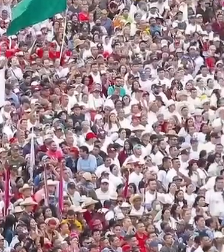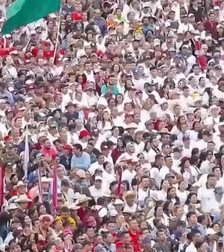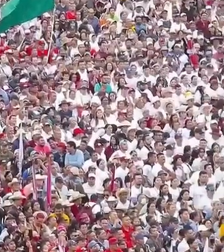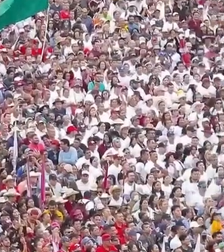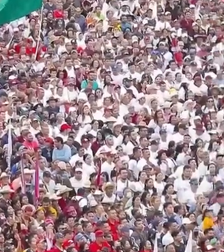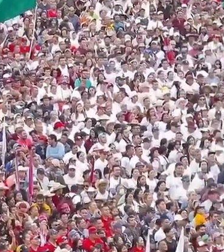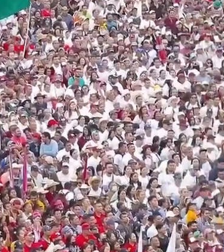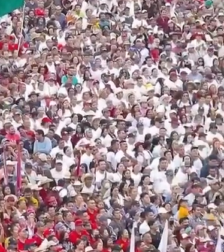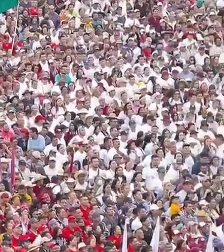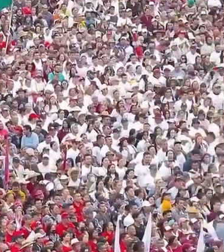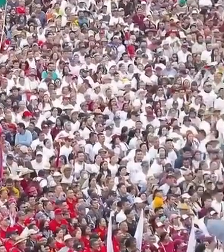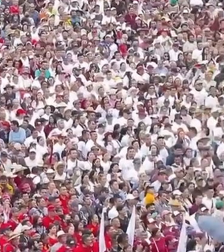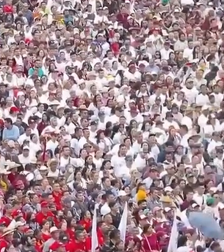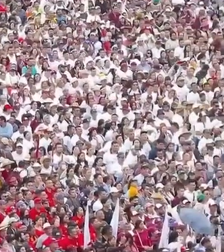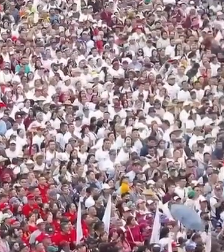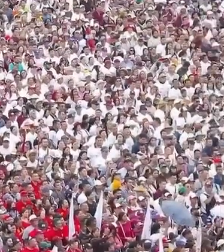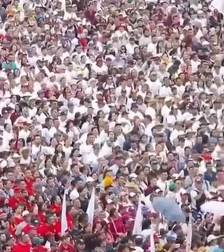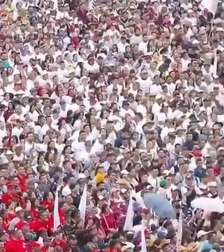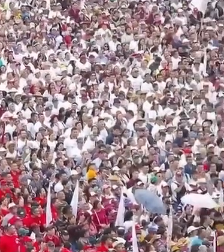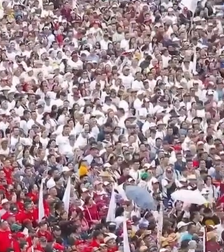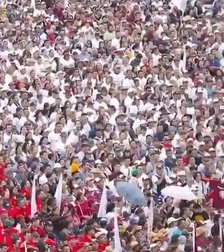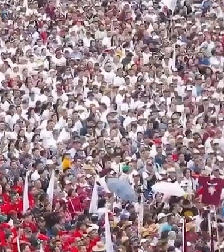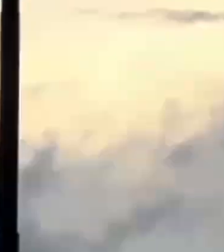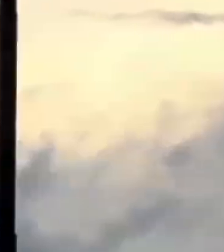gobierno. Tan sencillo que sería